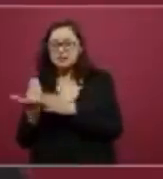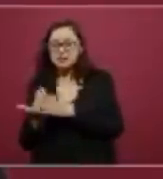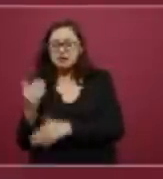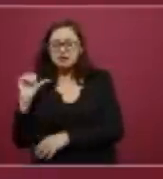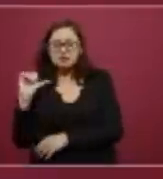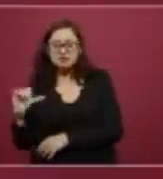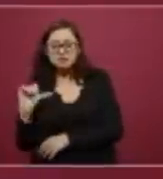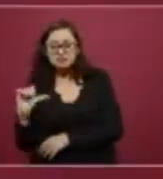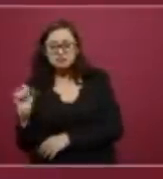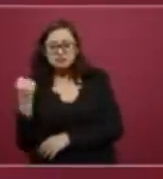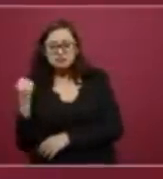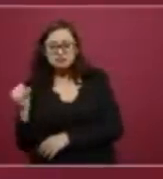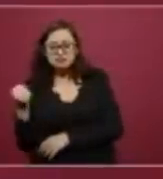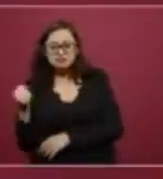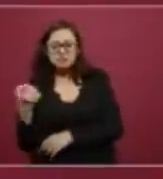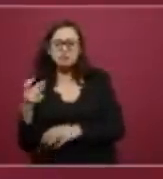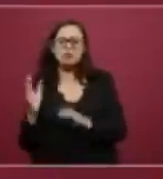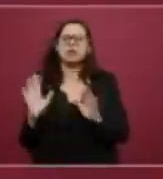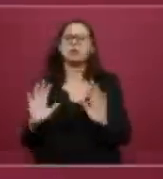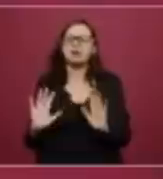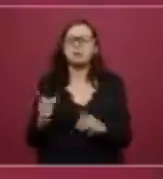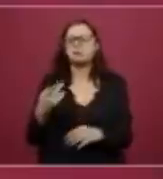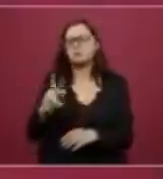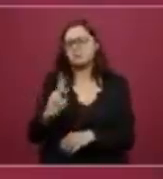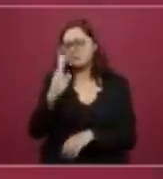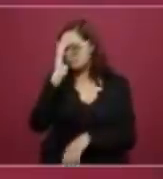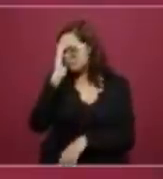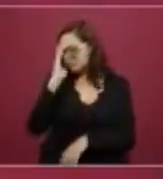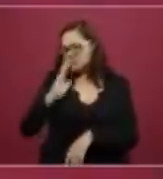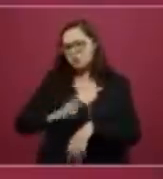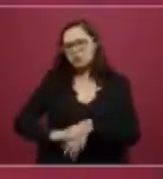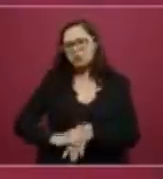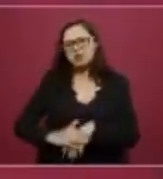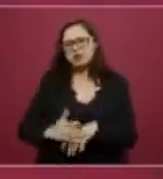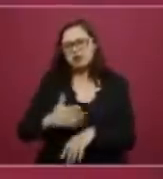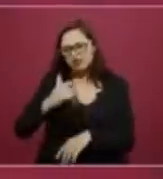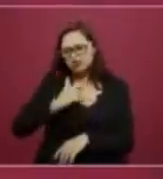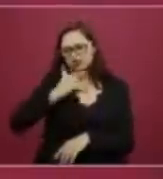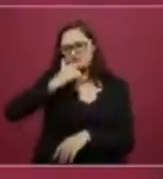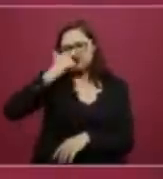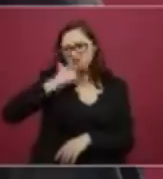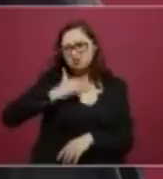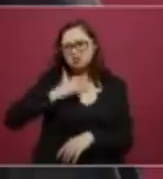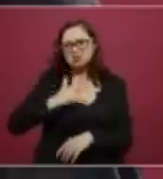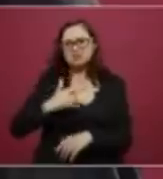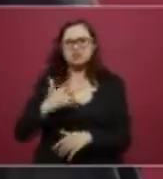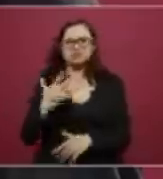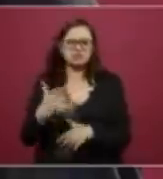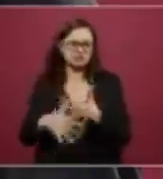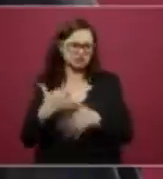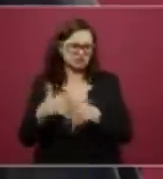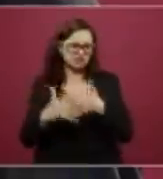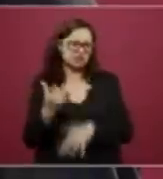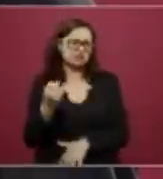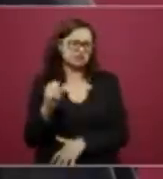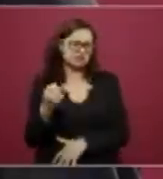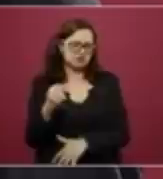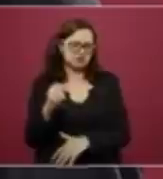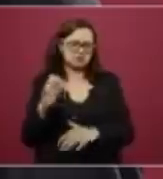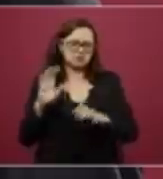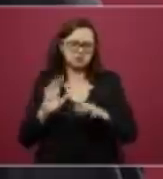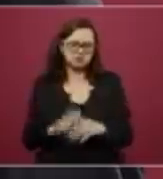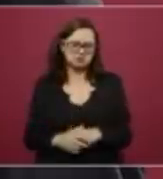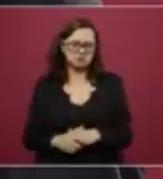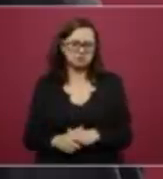se conmemora, se celebra el grito en la noche del día 15,